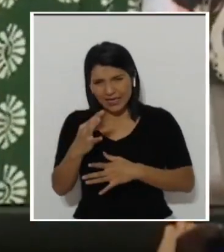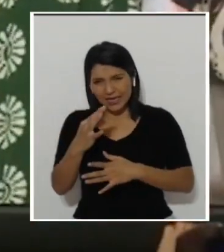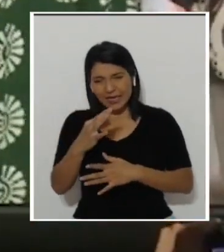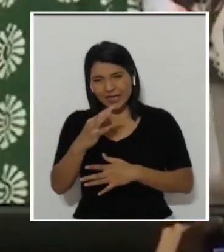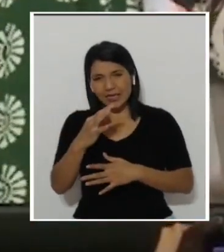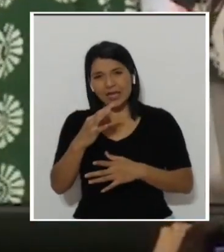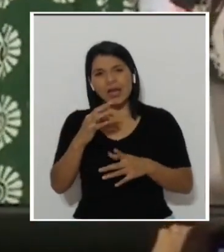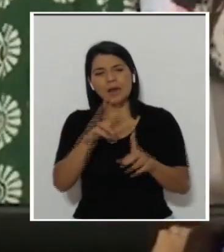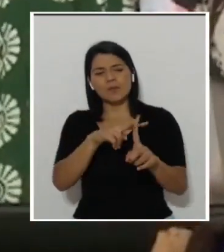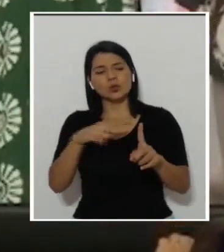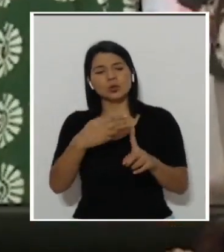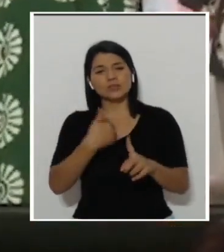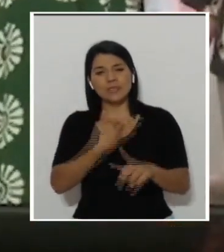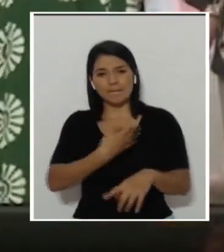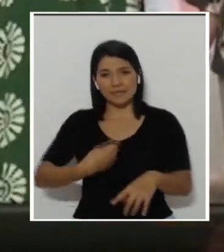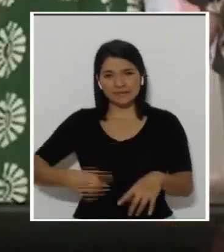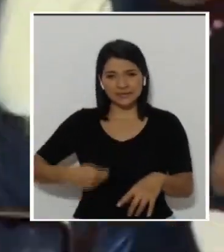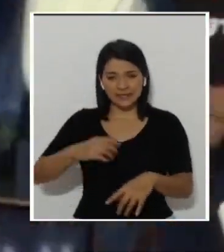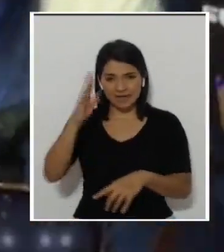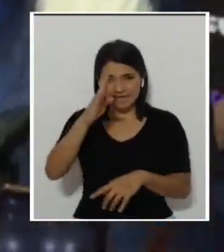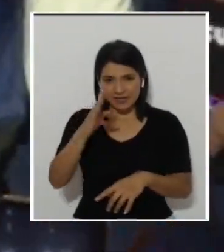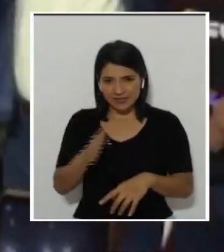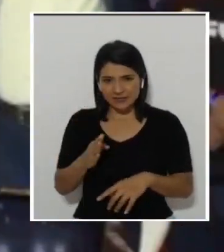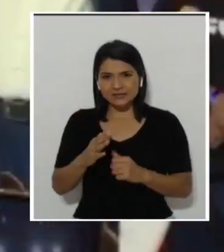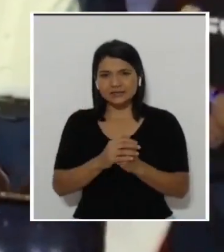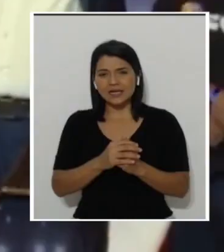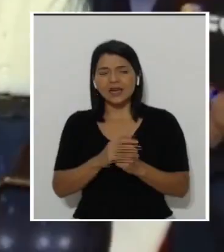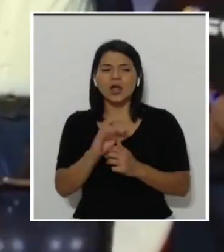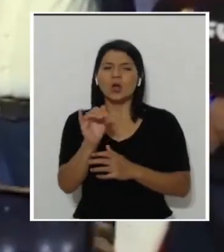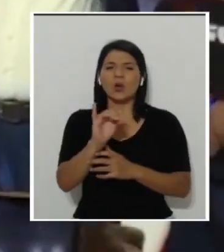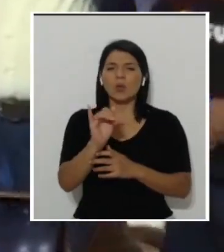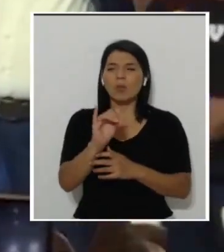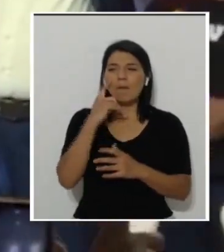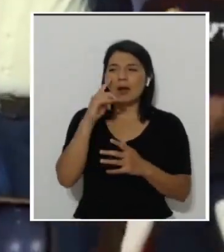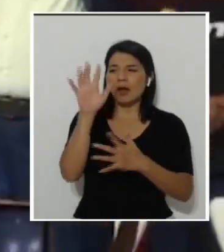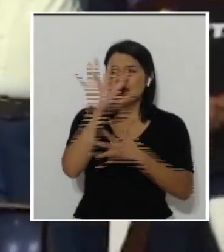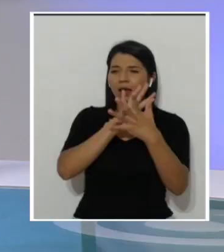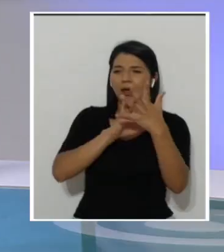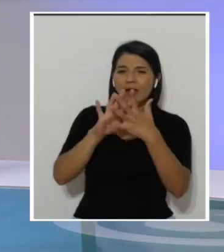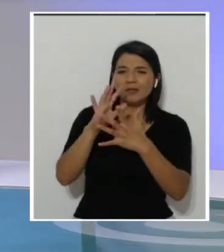para desconocer una eventual derrota y afectar el proceso electoral.